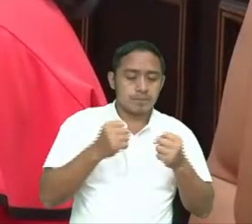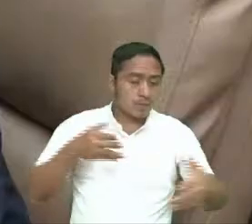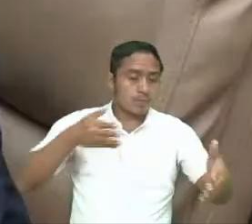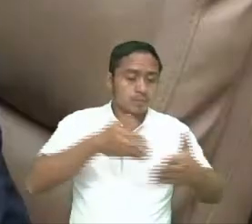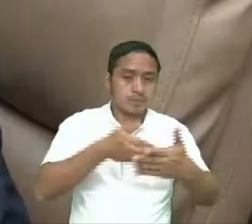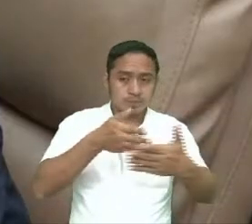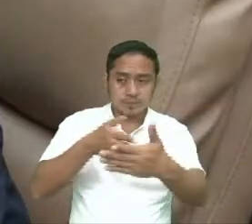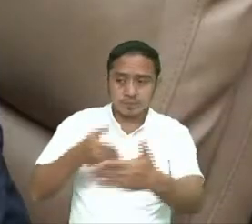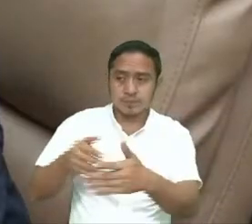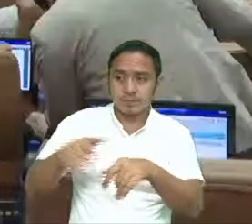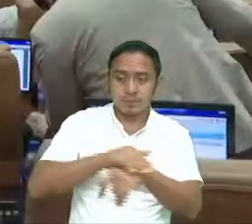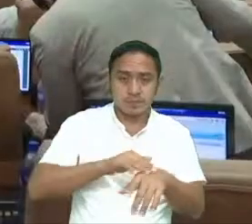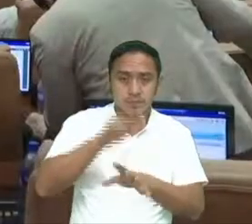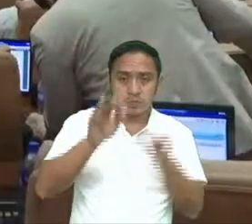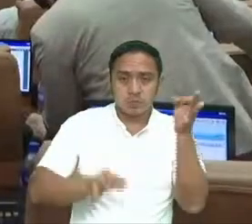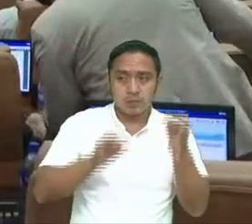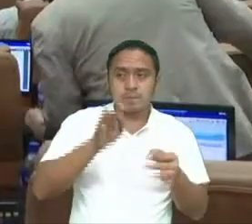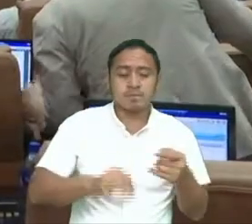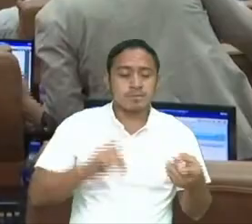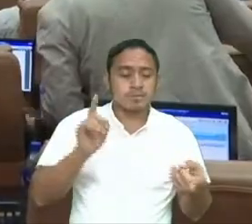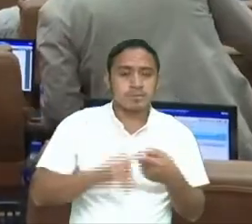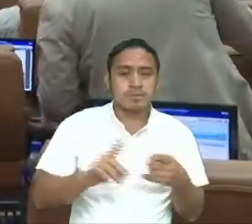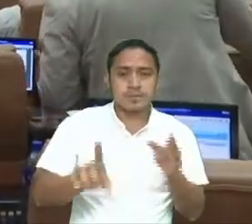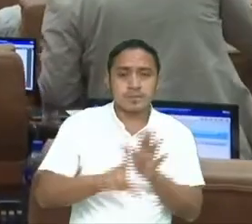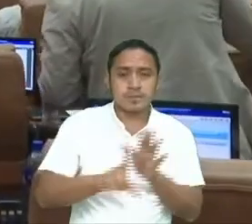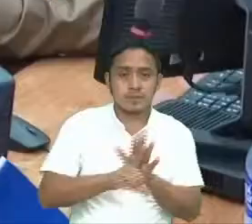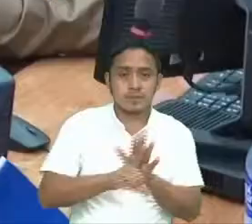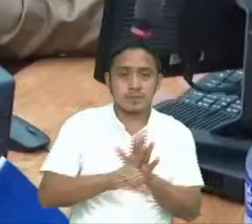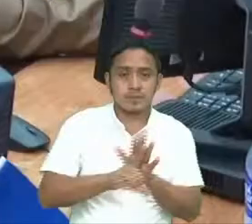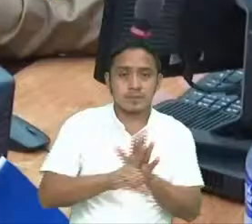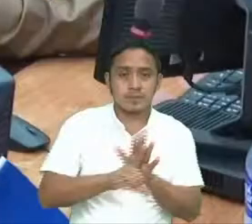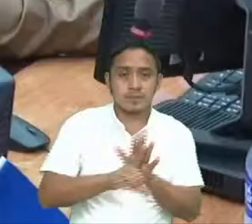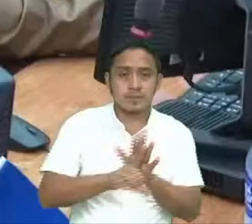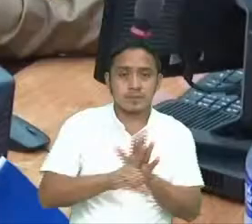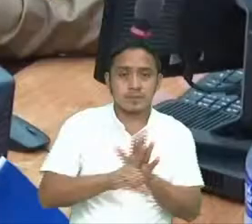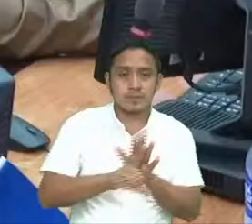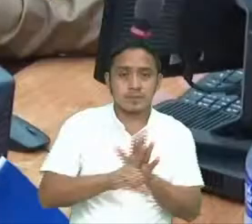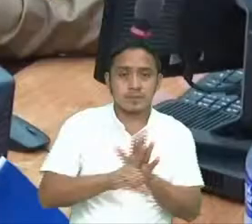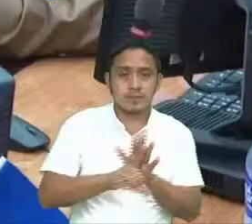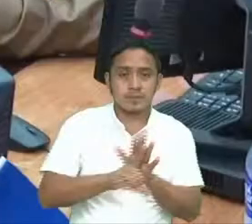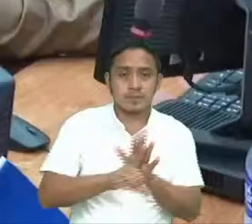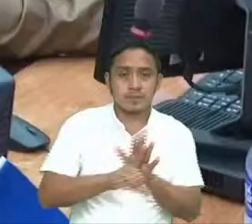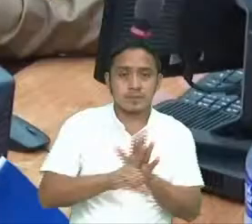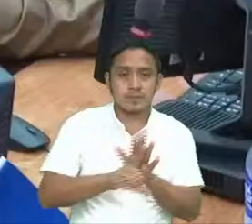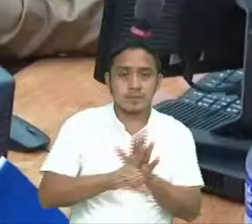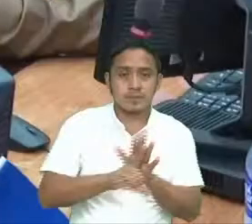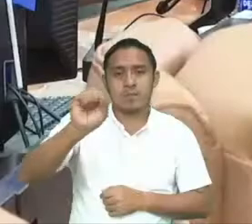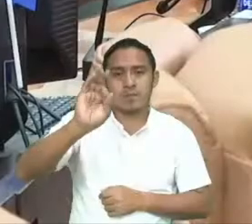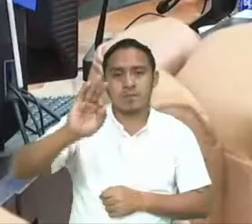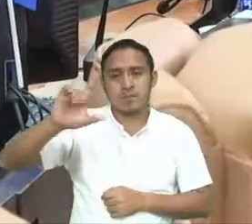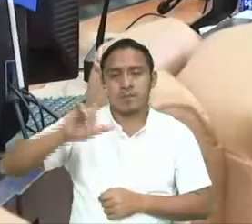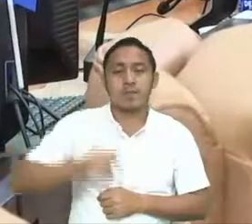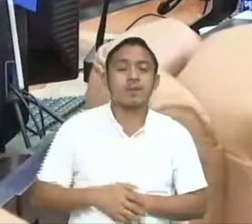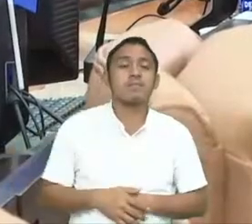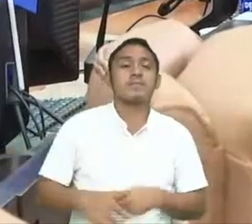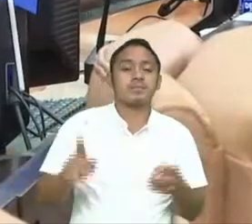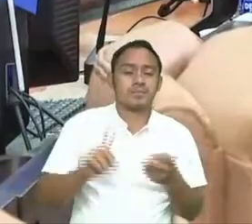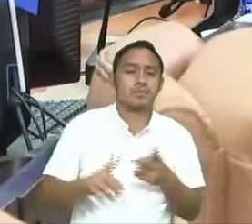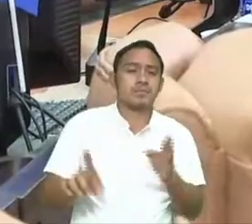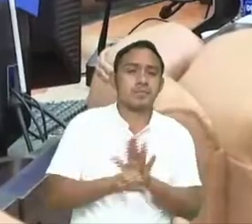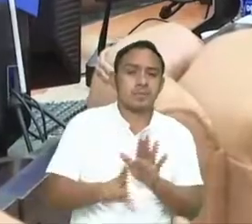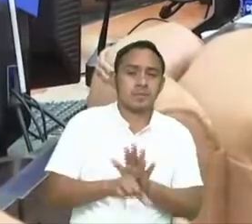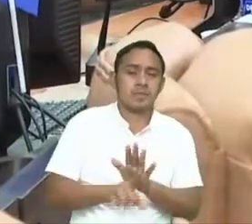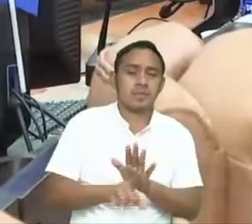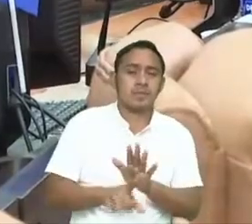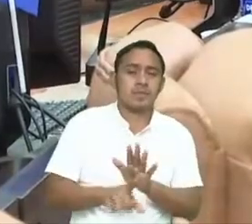Productores de Semilla del Norte, APROSEN, la Fundación Cultural Indígena Mezcut, la Asociación Atención a la Niñez y la Adolescencia en Riesgo de